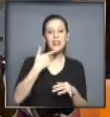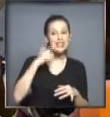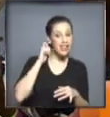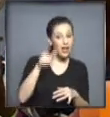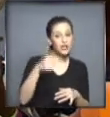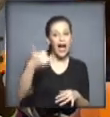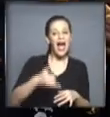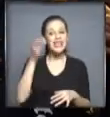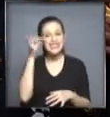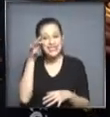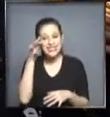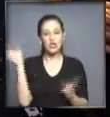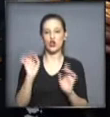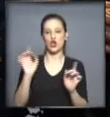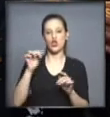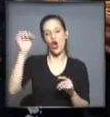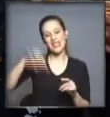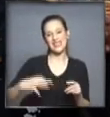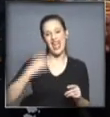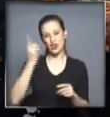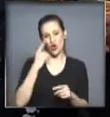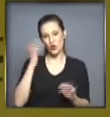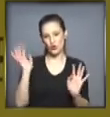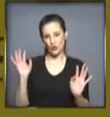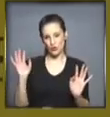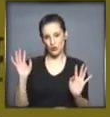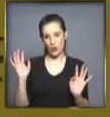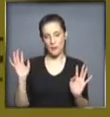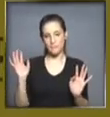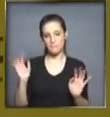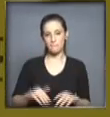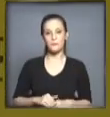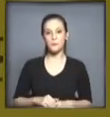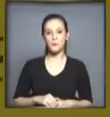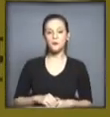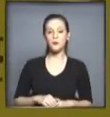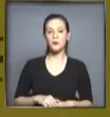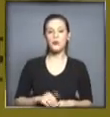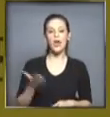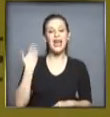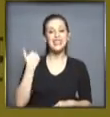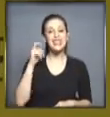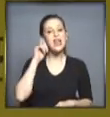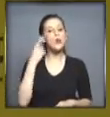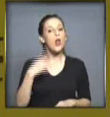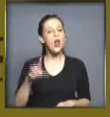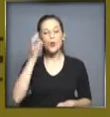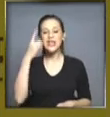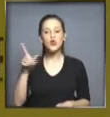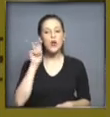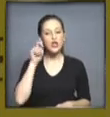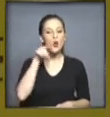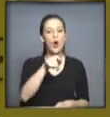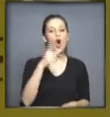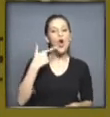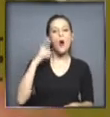testigos? No, a ella la conocí este año. ¿Y la pareja de usted qué edad tenía 21. En ese momento? ¿Usted tenía